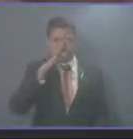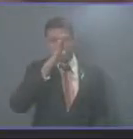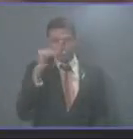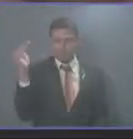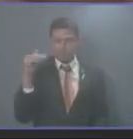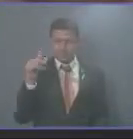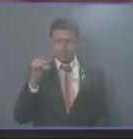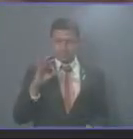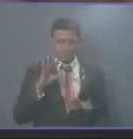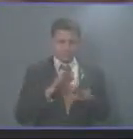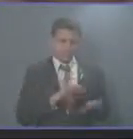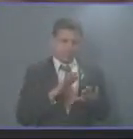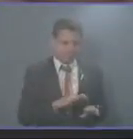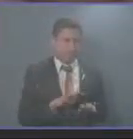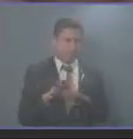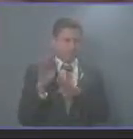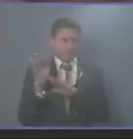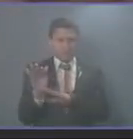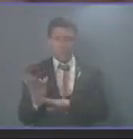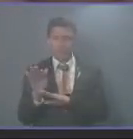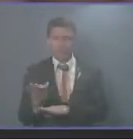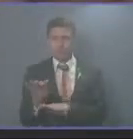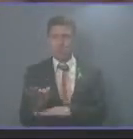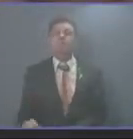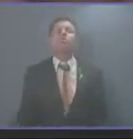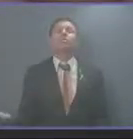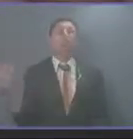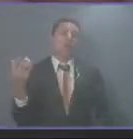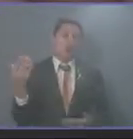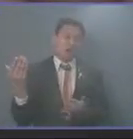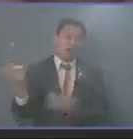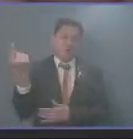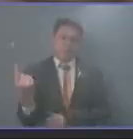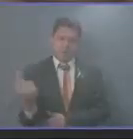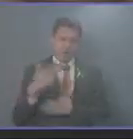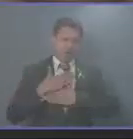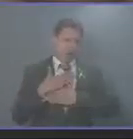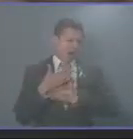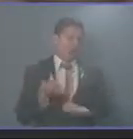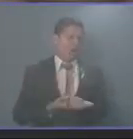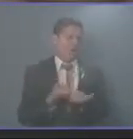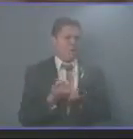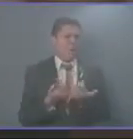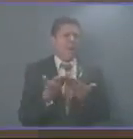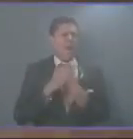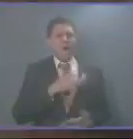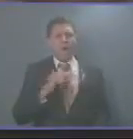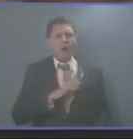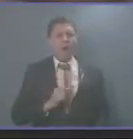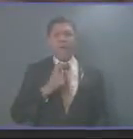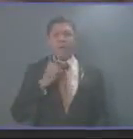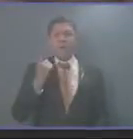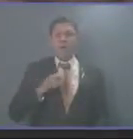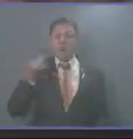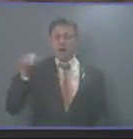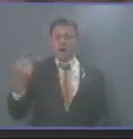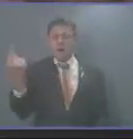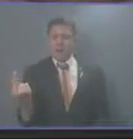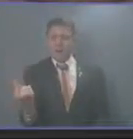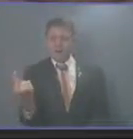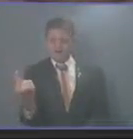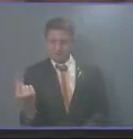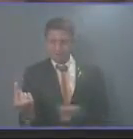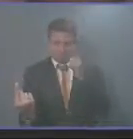país, y en agradecimiento a todo el apoyo humanitario gestionado, declarándolo noble amigo de El